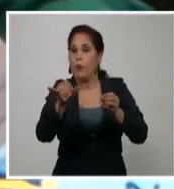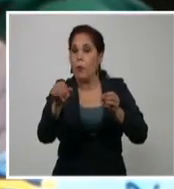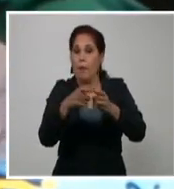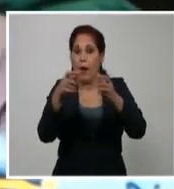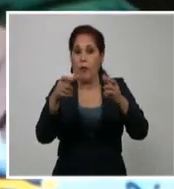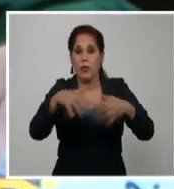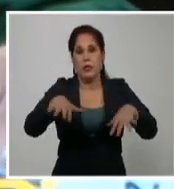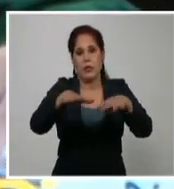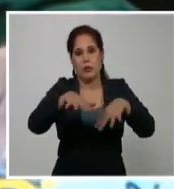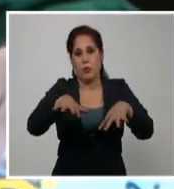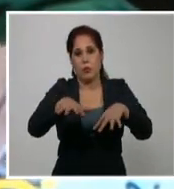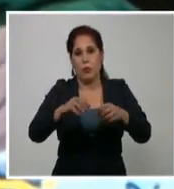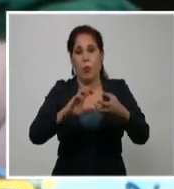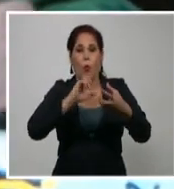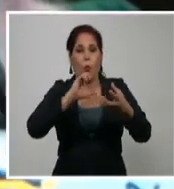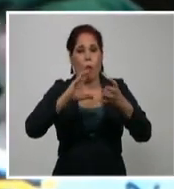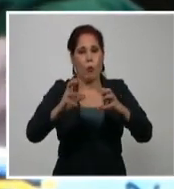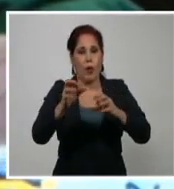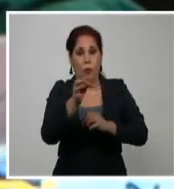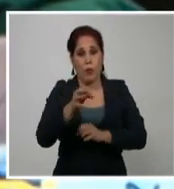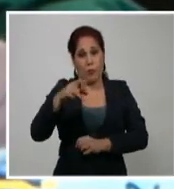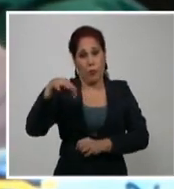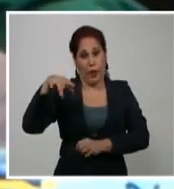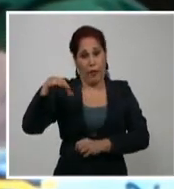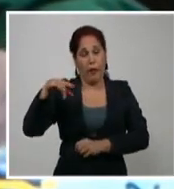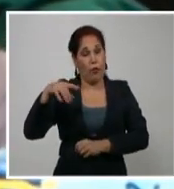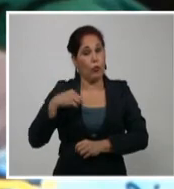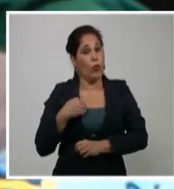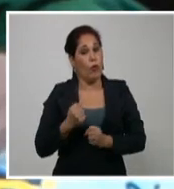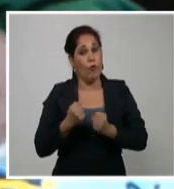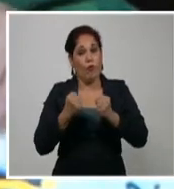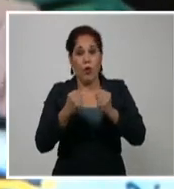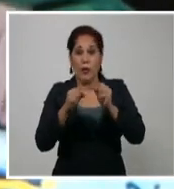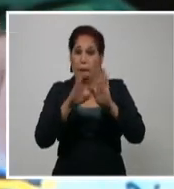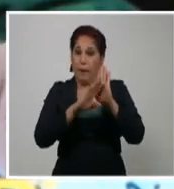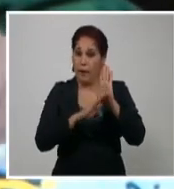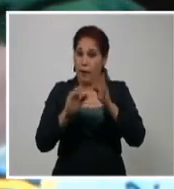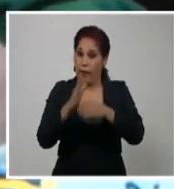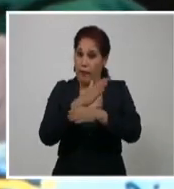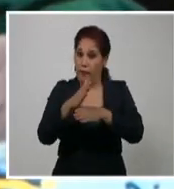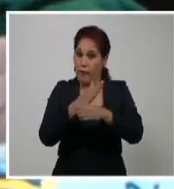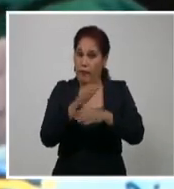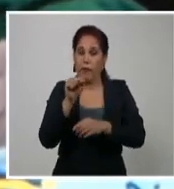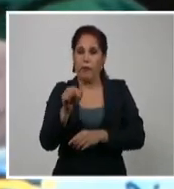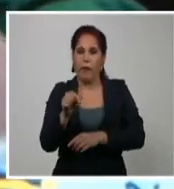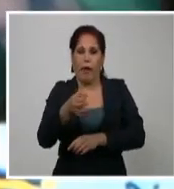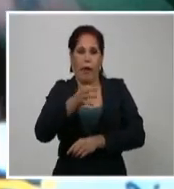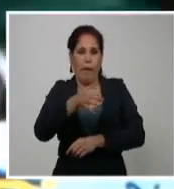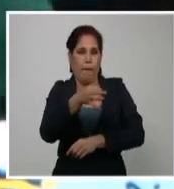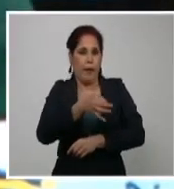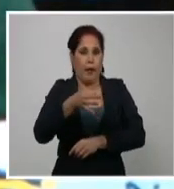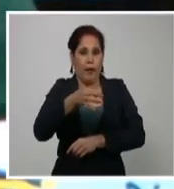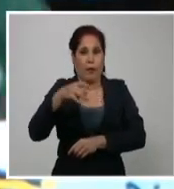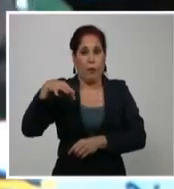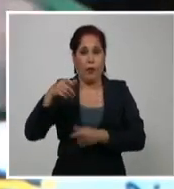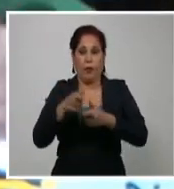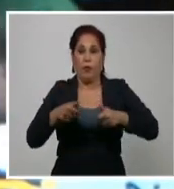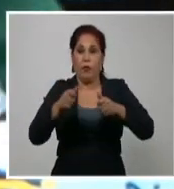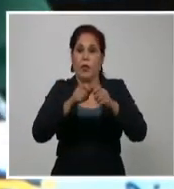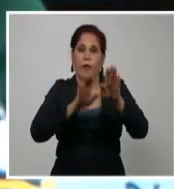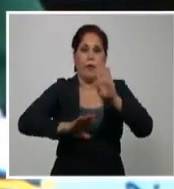situación, la mayor complejidad la tenemos en el municipio cabecera, que hemos estado reforzando las acciones en estos municipios. Ayer rindió cuenta el municipio de Pinar del Río, el Consejo de Defensa Provincial,